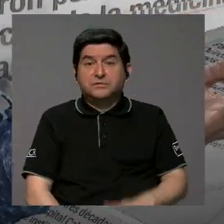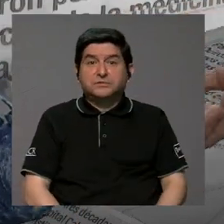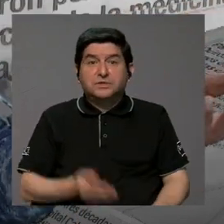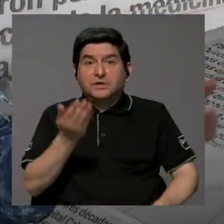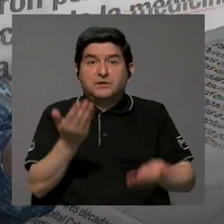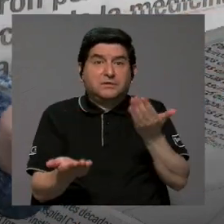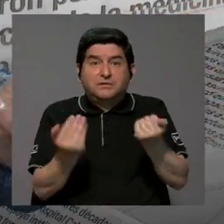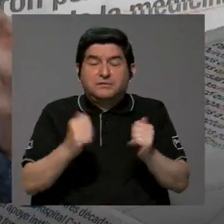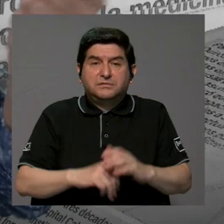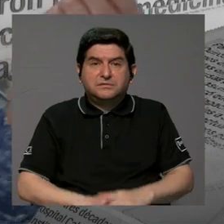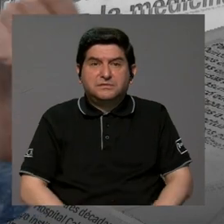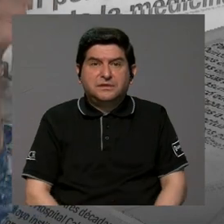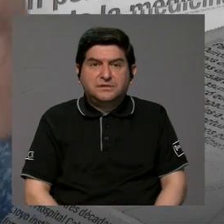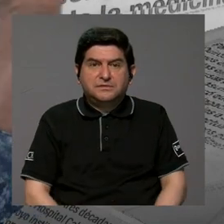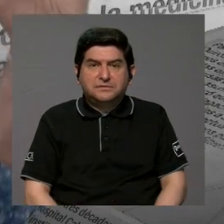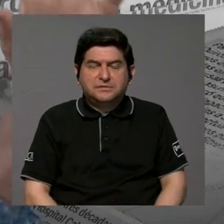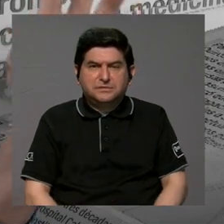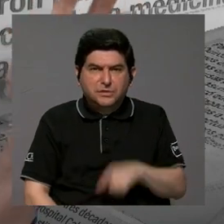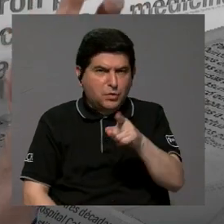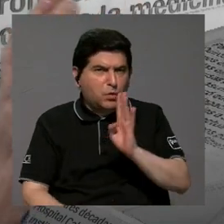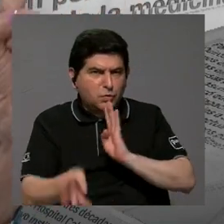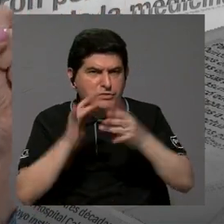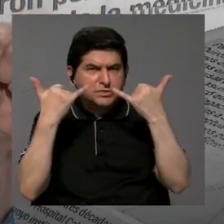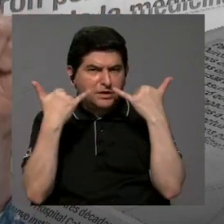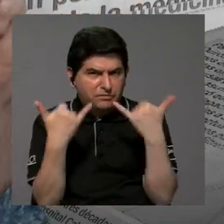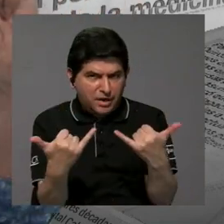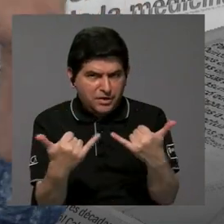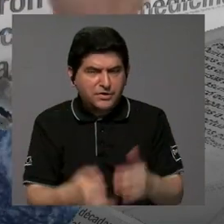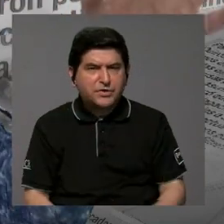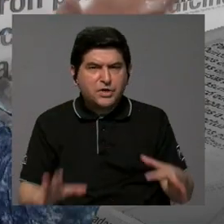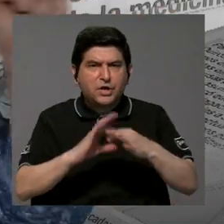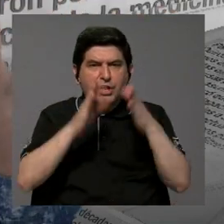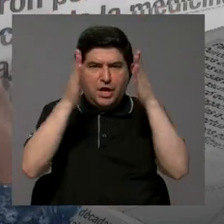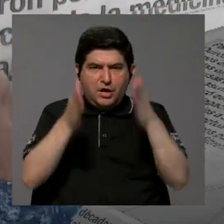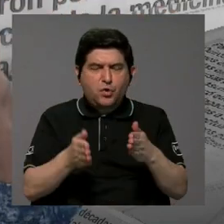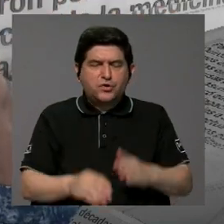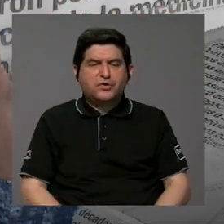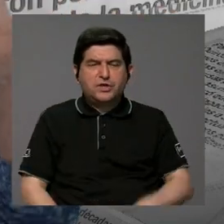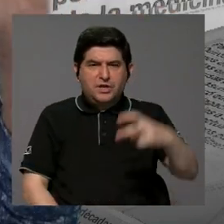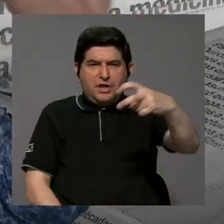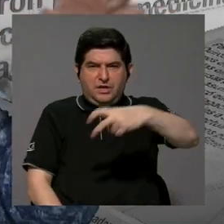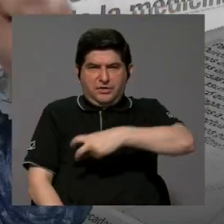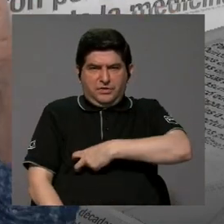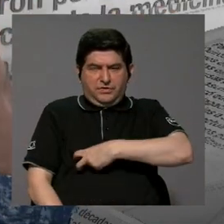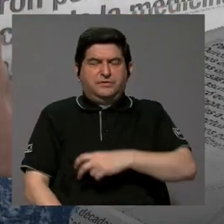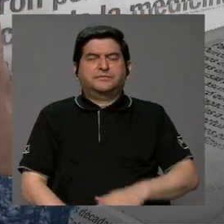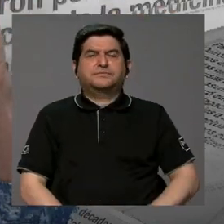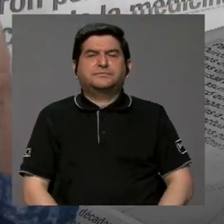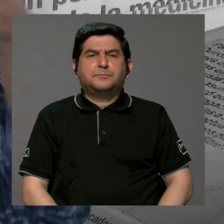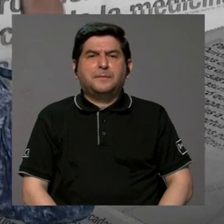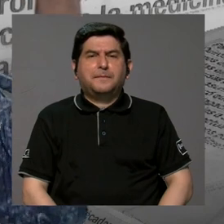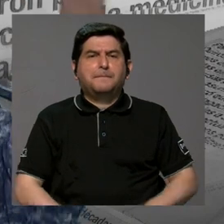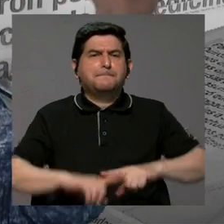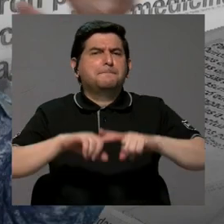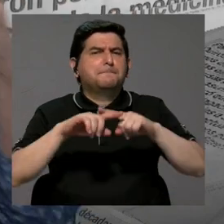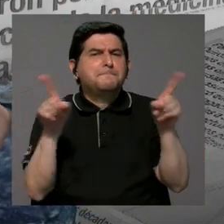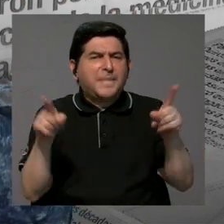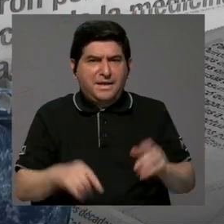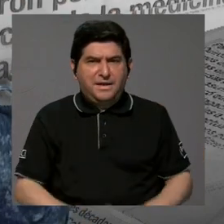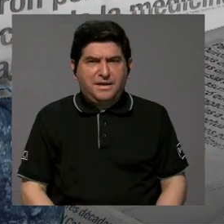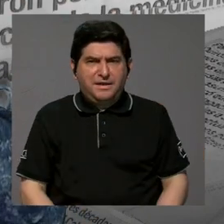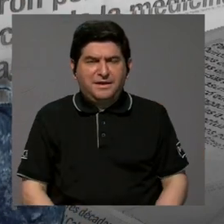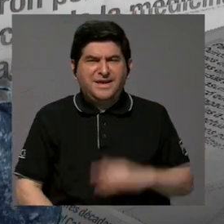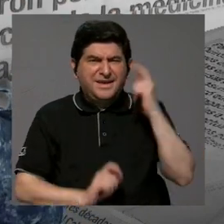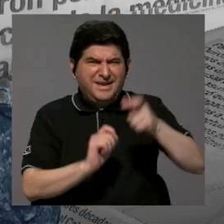hay alguien que ya usted habló un poco del coordinador de trasplantes o la coordinación de trasplantes, pero